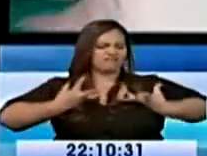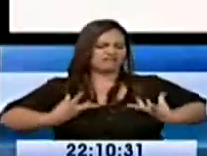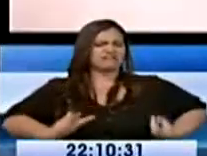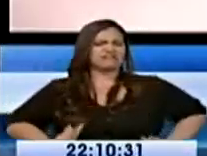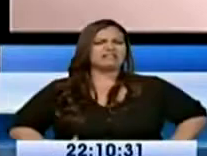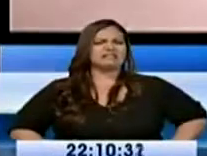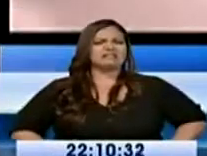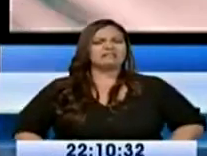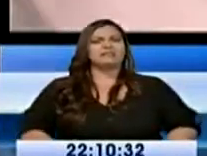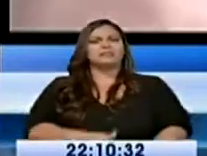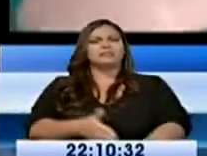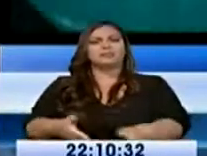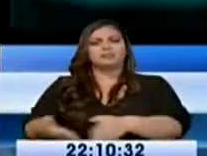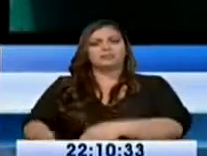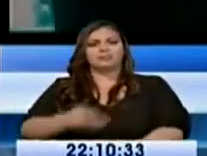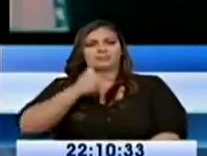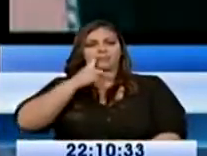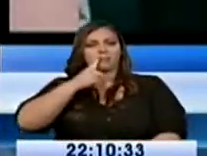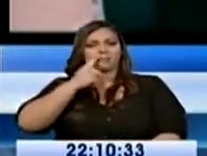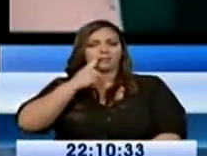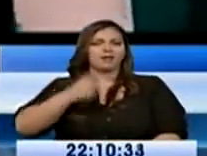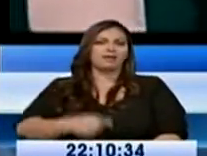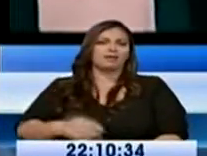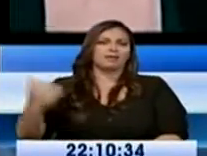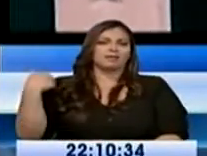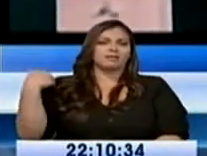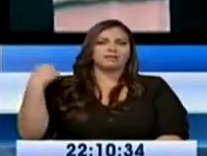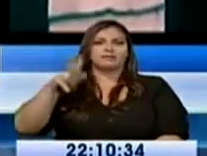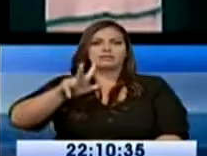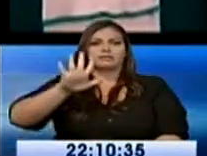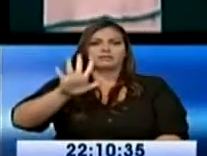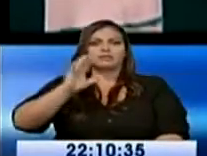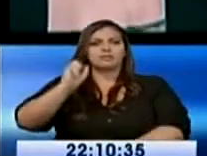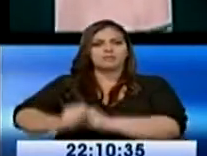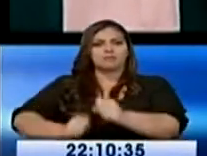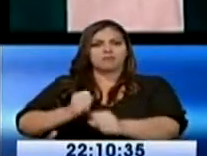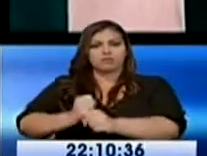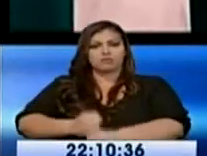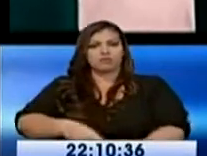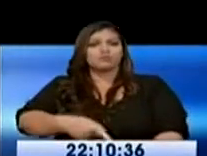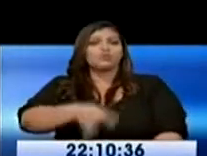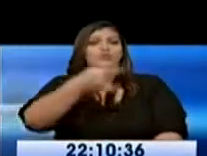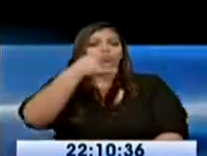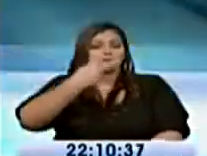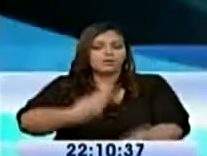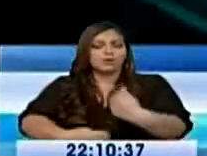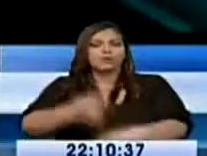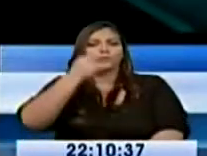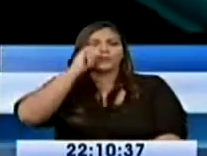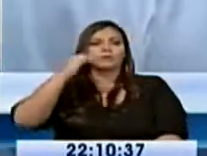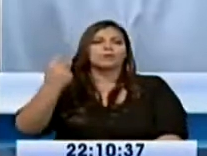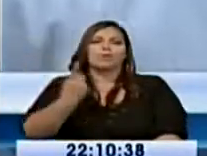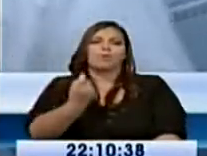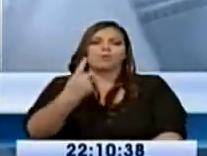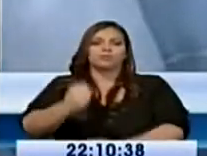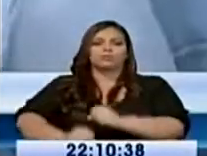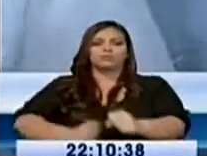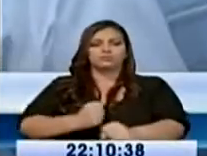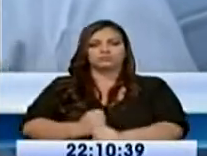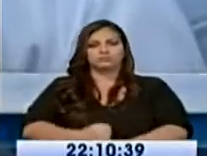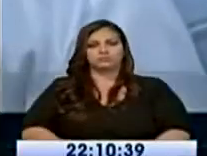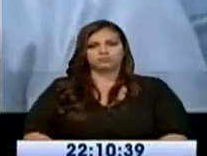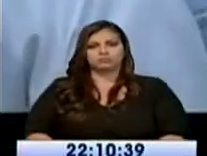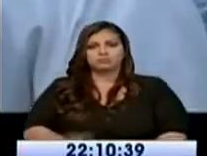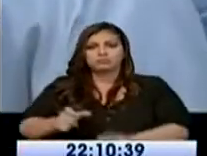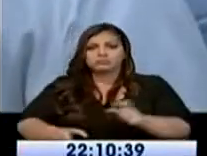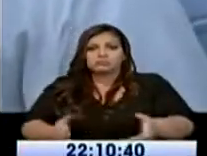años y el papá, que tiene aproximadamente 35 años. Y ahí se te retiraba el agua, vi. Ya fue demasiado tarde. Finalmente, con